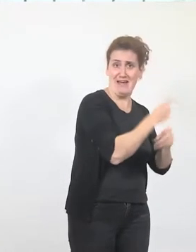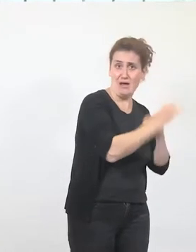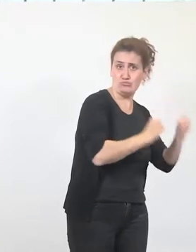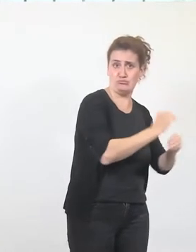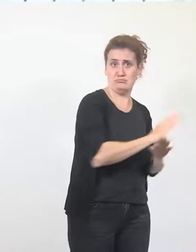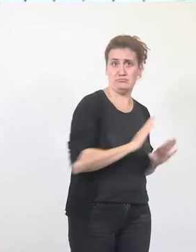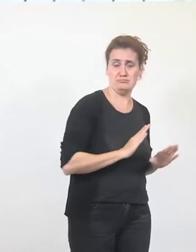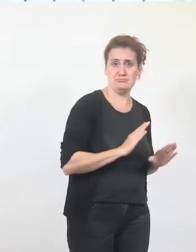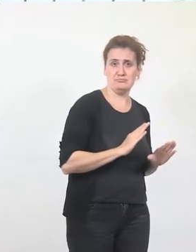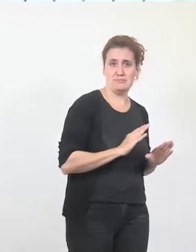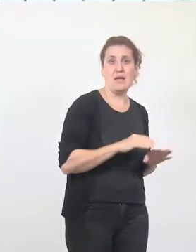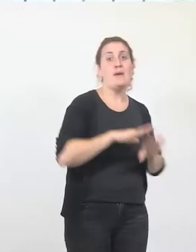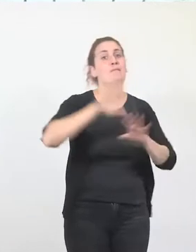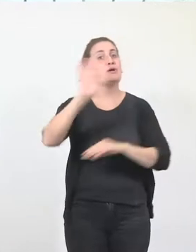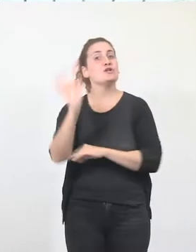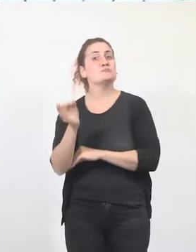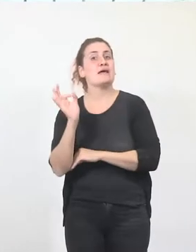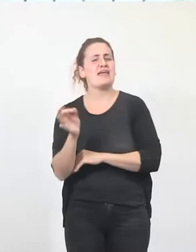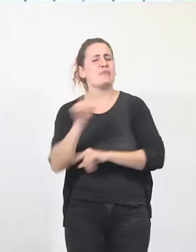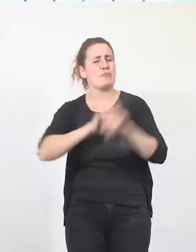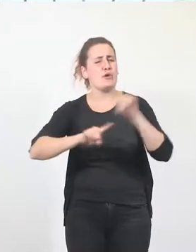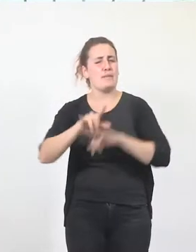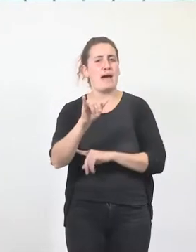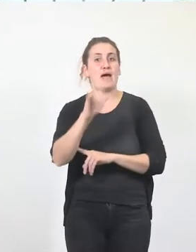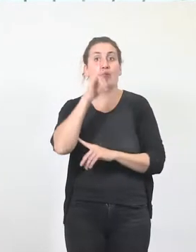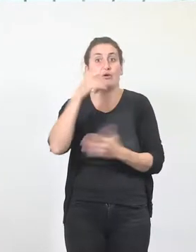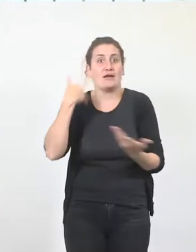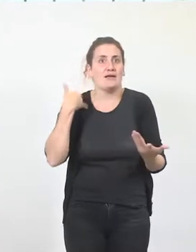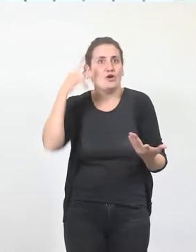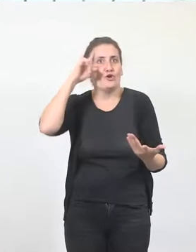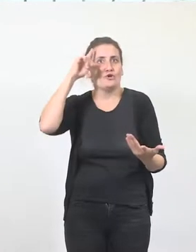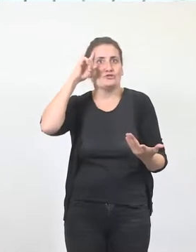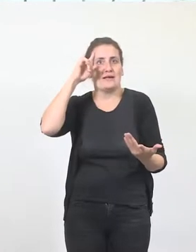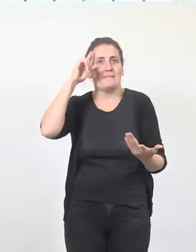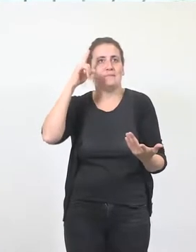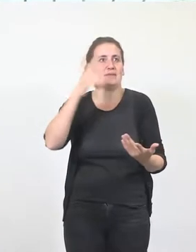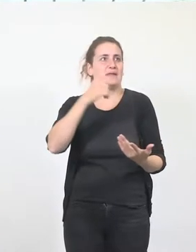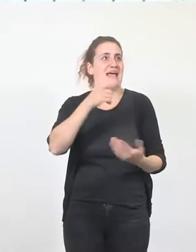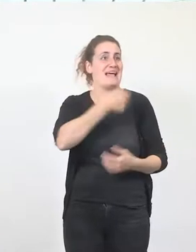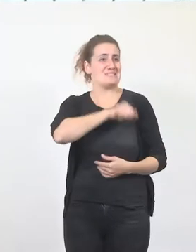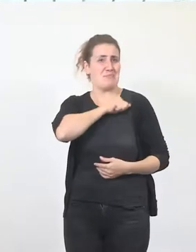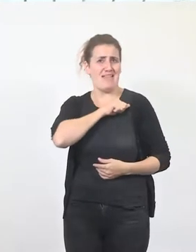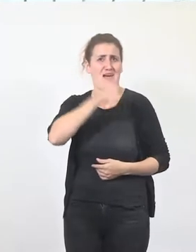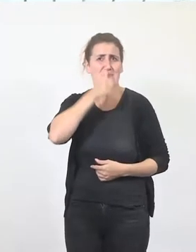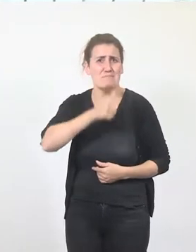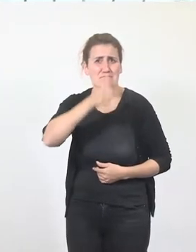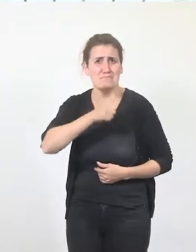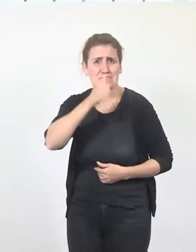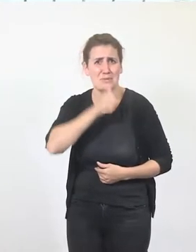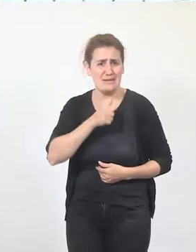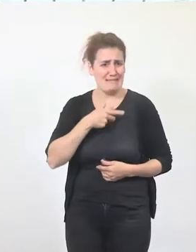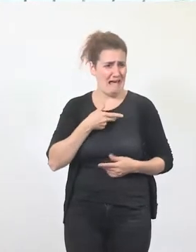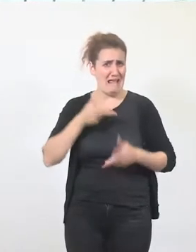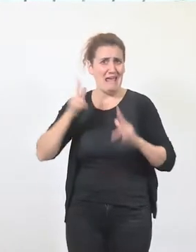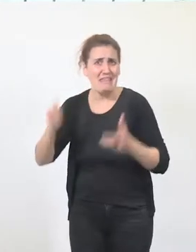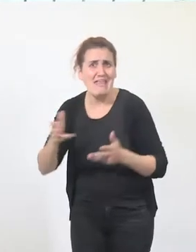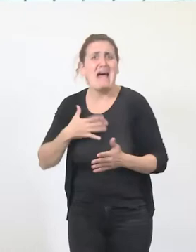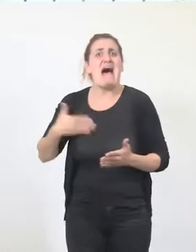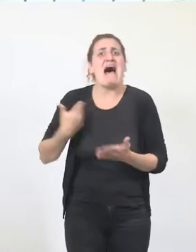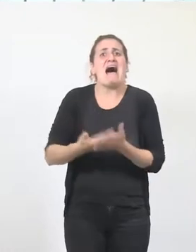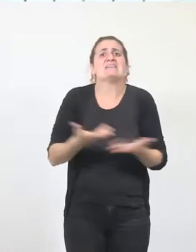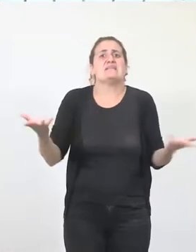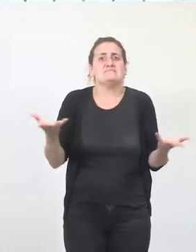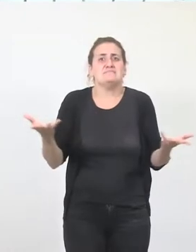suele. Lo que pasa es que sí hay un problema, porque yo no sé hasta cuándo el gobierno español va a ceder. No sé